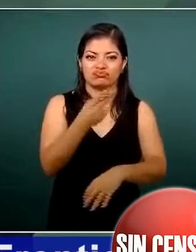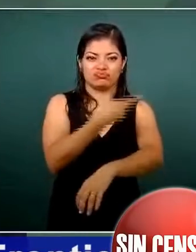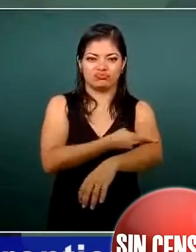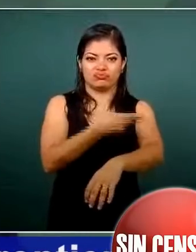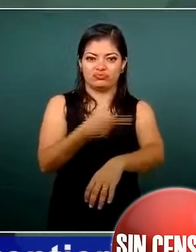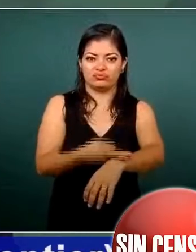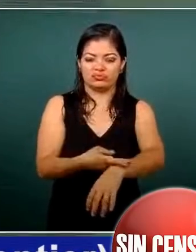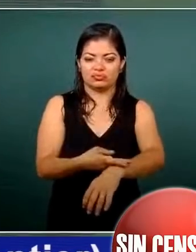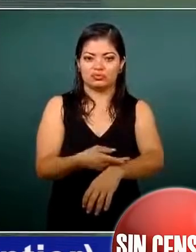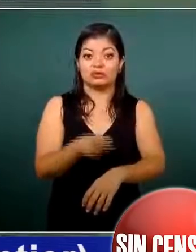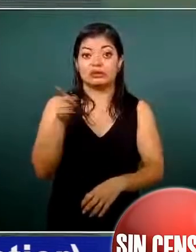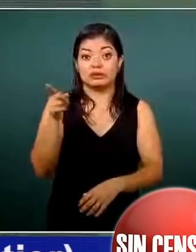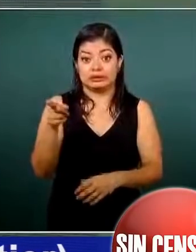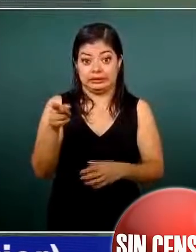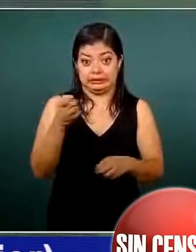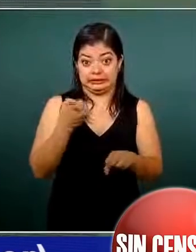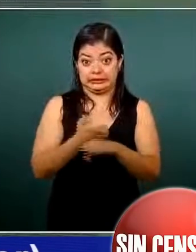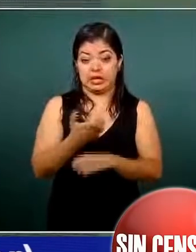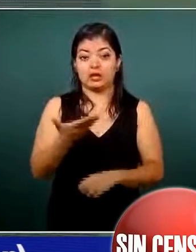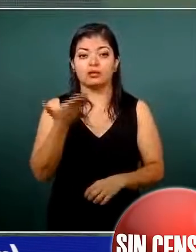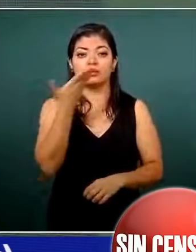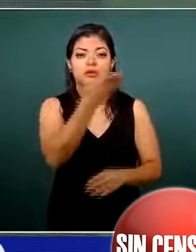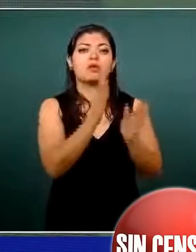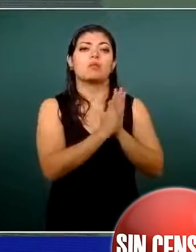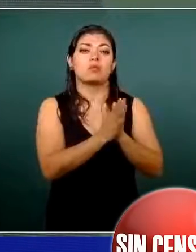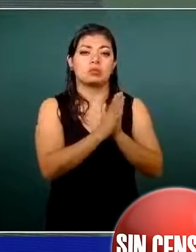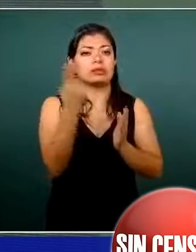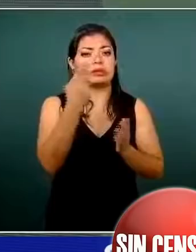a la Federación más recursos,